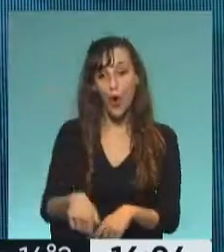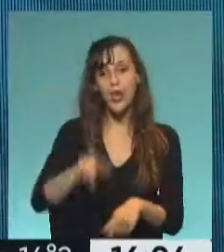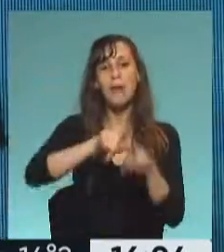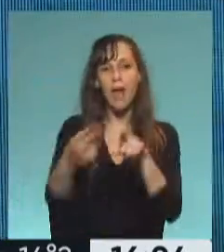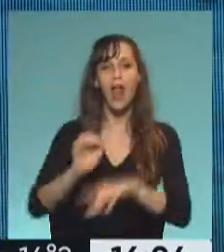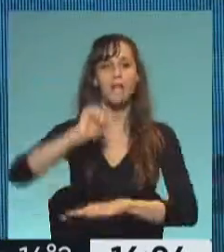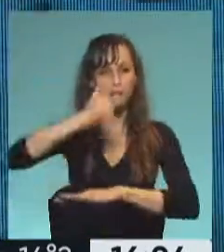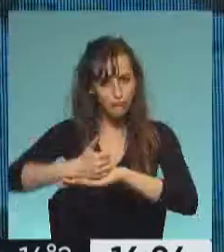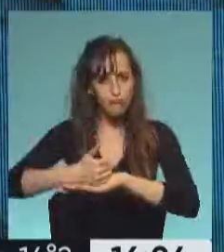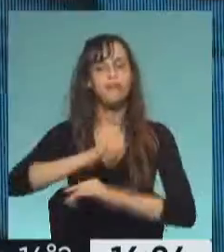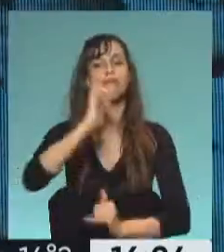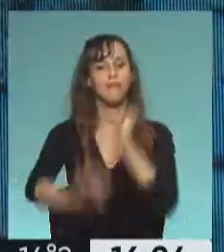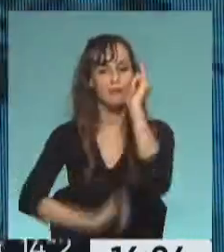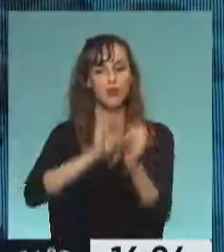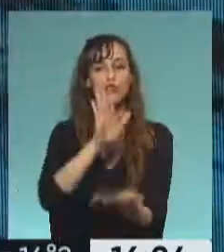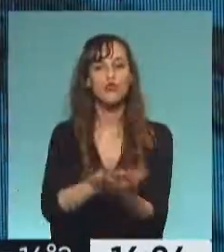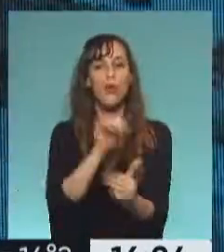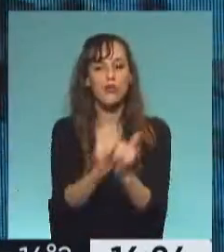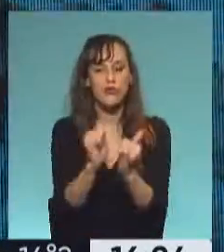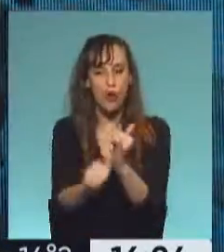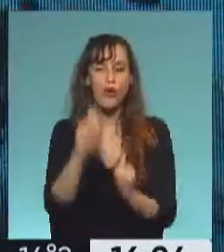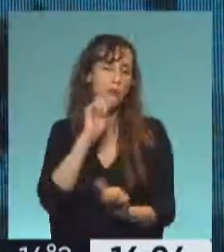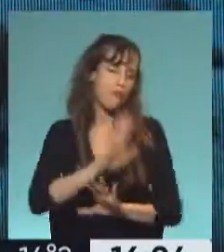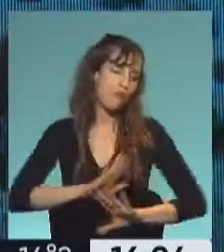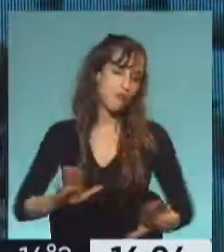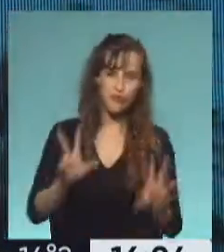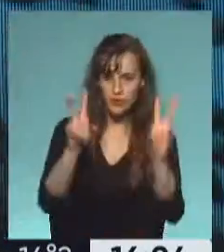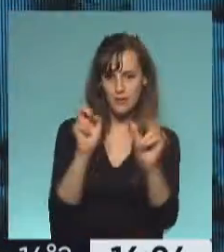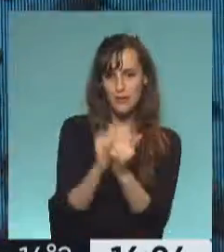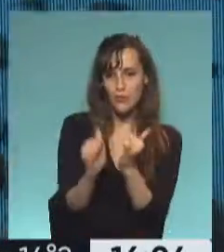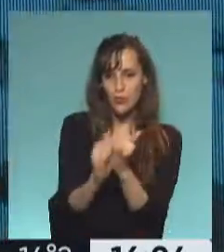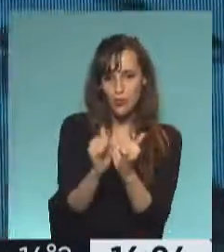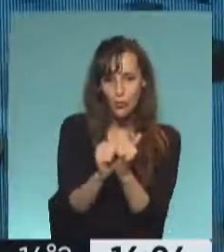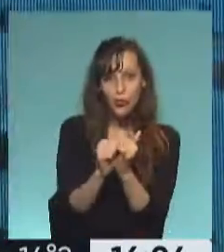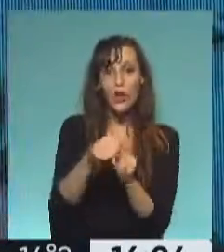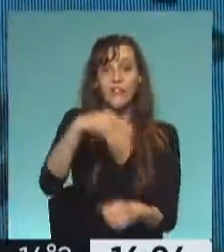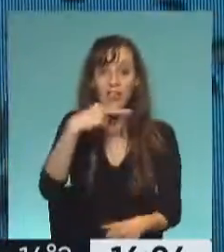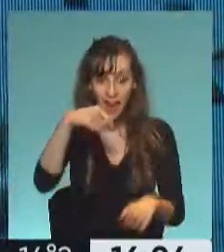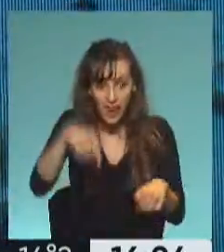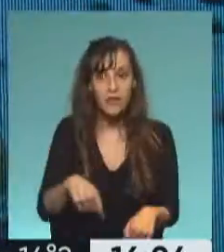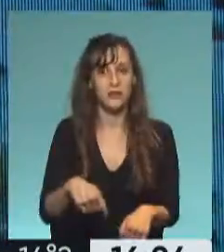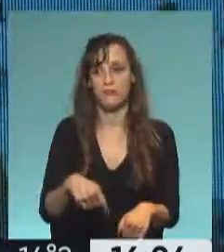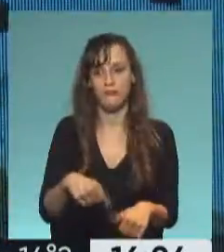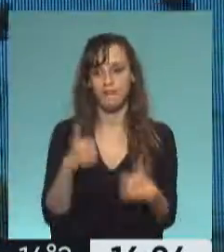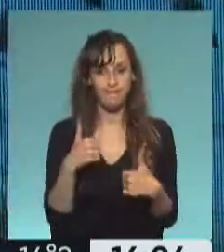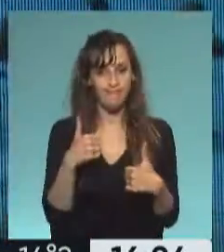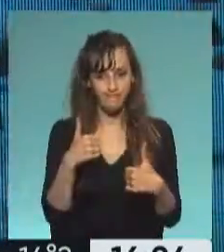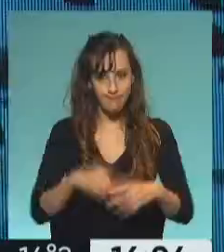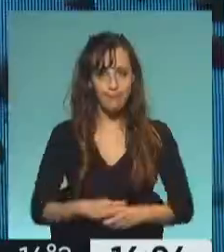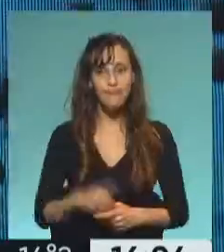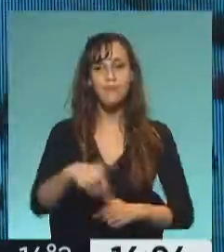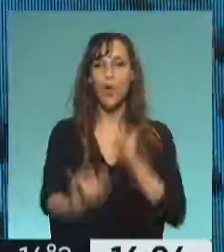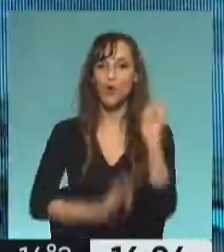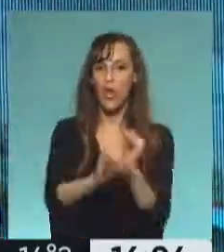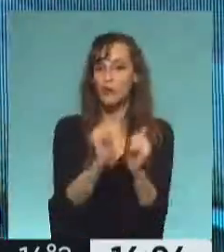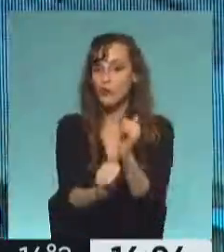de historia. Una hermosa historia, una hermosa, terrible. El viernes le ve que los pone a todos bien para arriba. Entonces vamos a